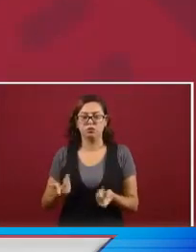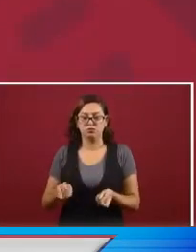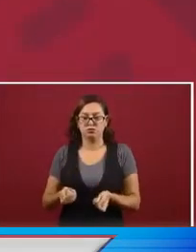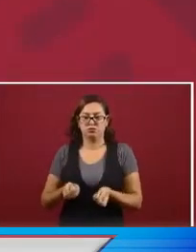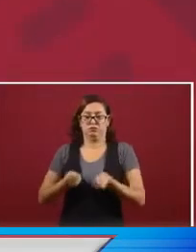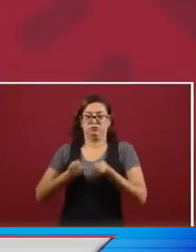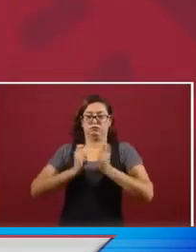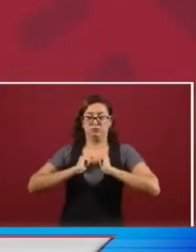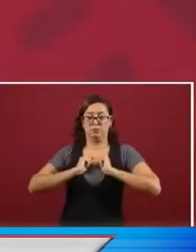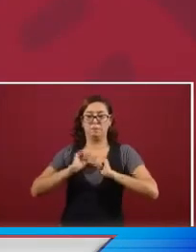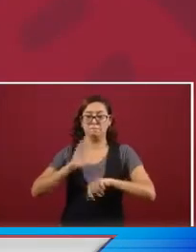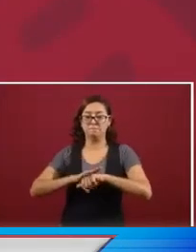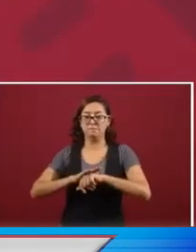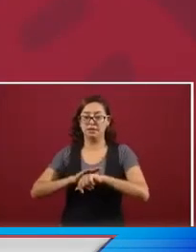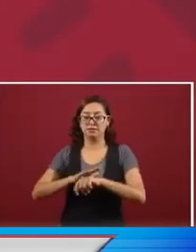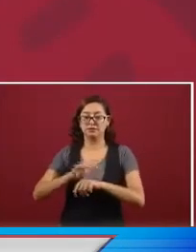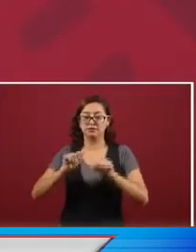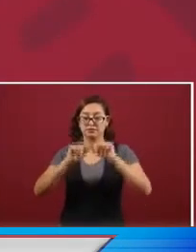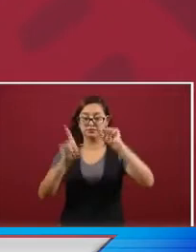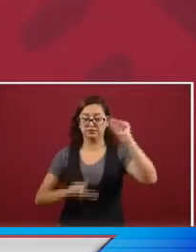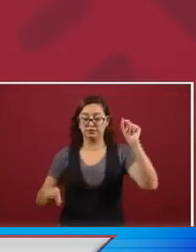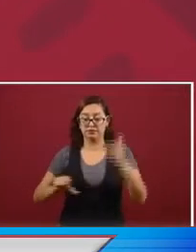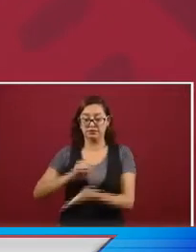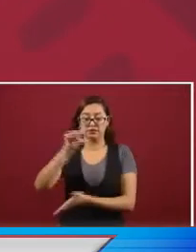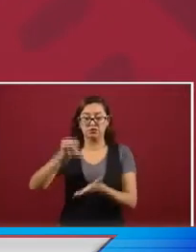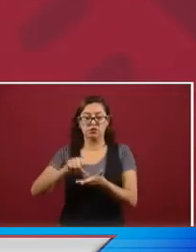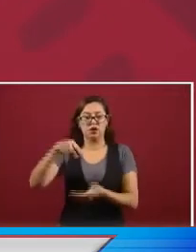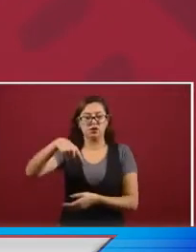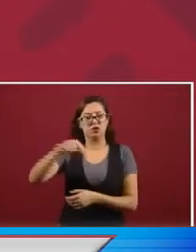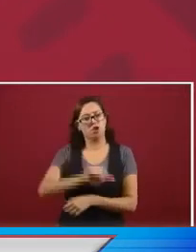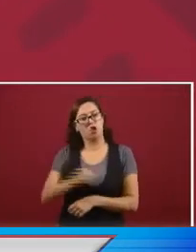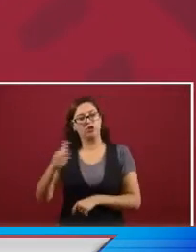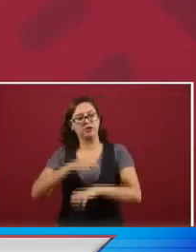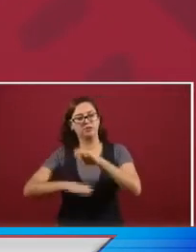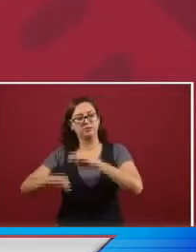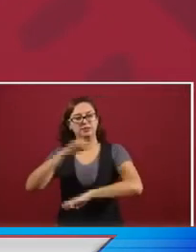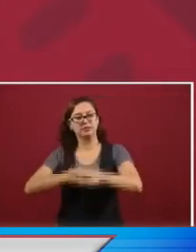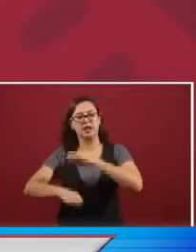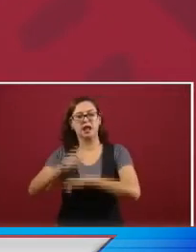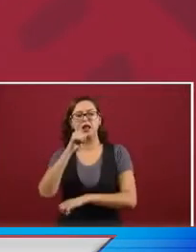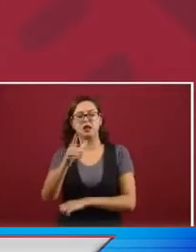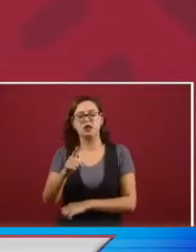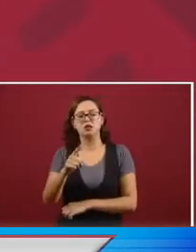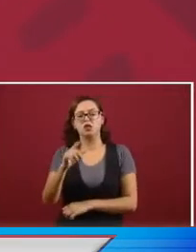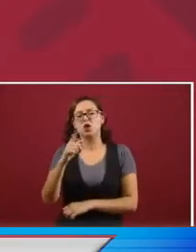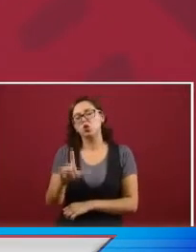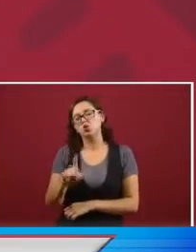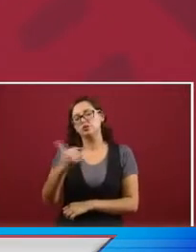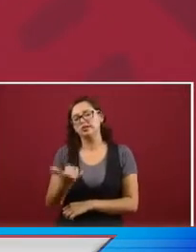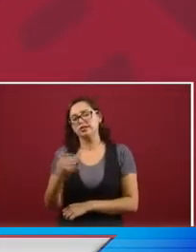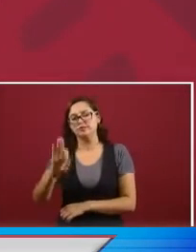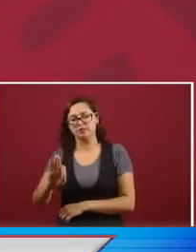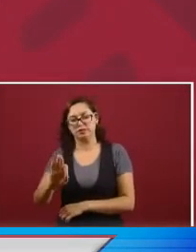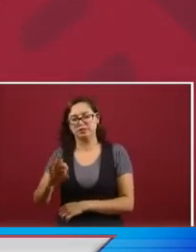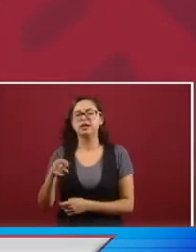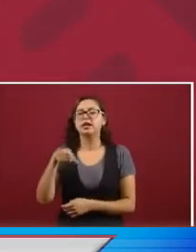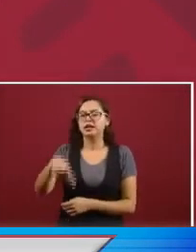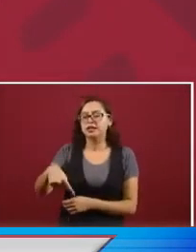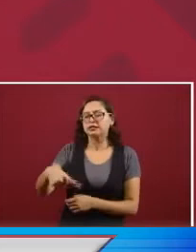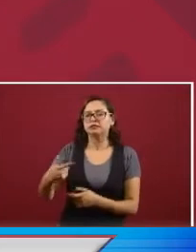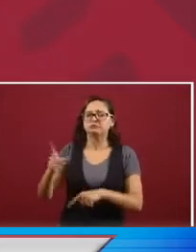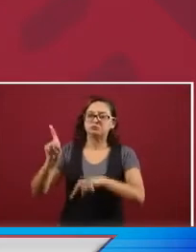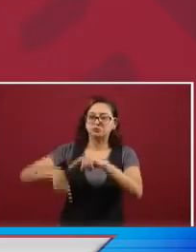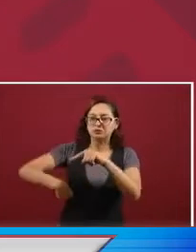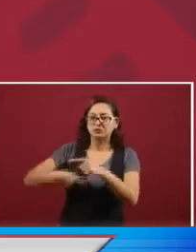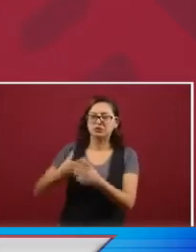a algún ilícito que implica un 11% y corresponde al robo de cable, de estructura y de energía eléctrica. Se trabaja en una red de monitoreo